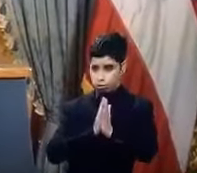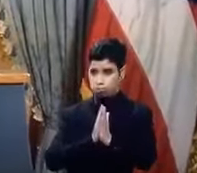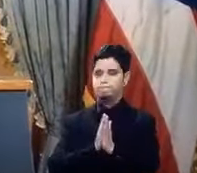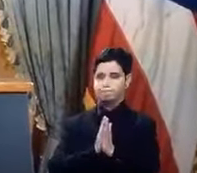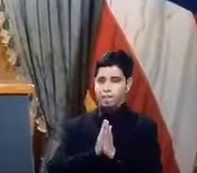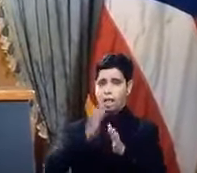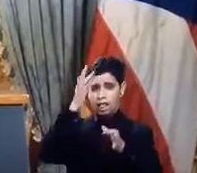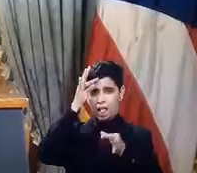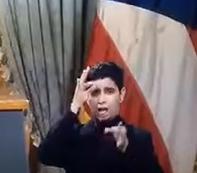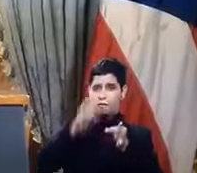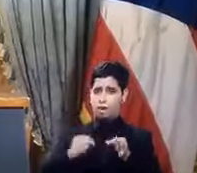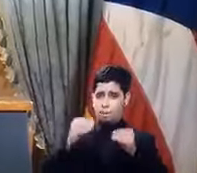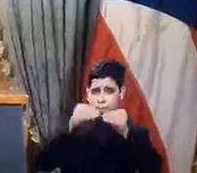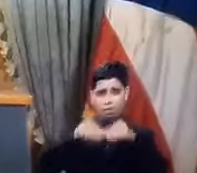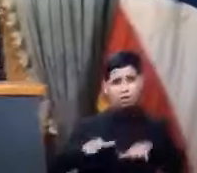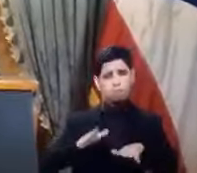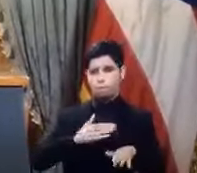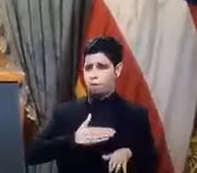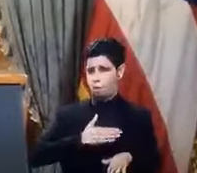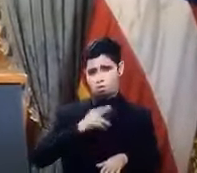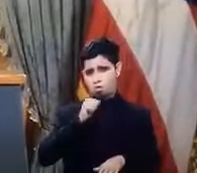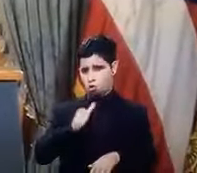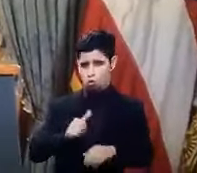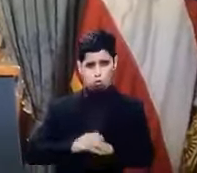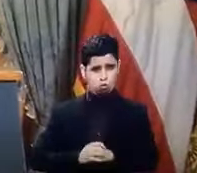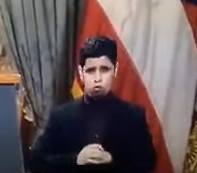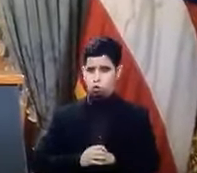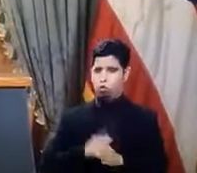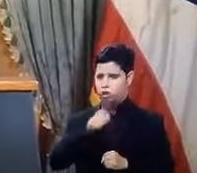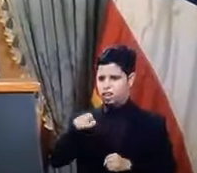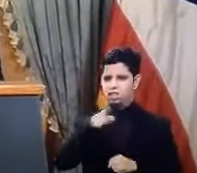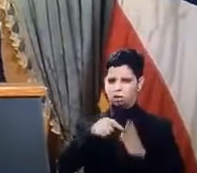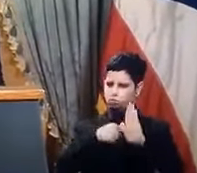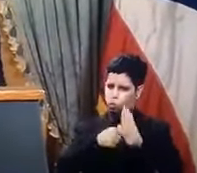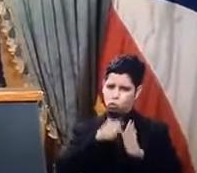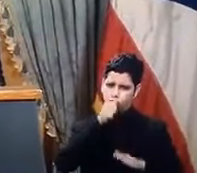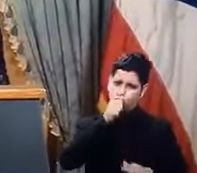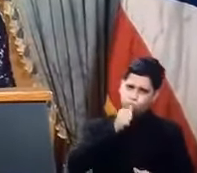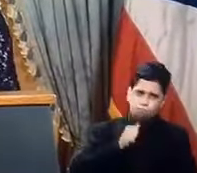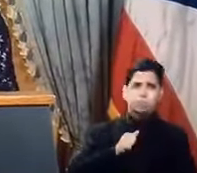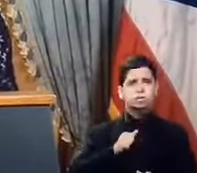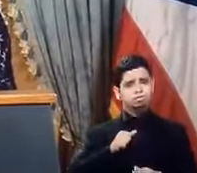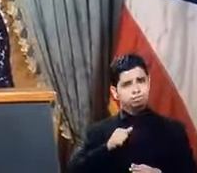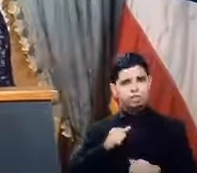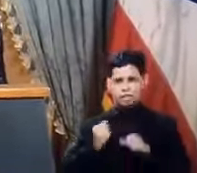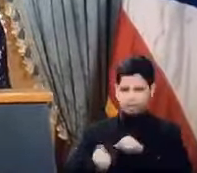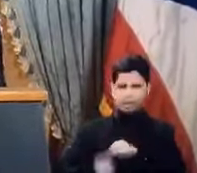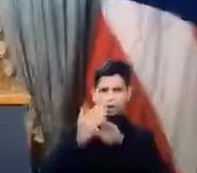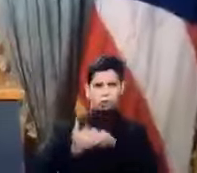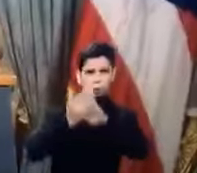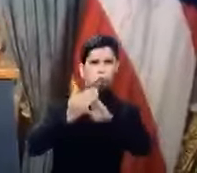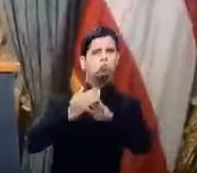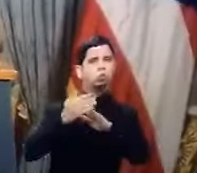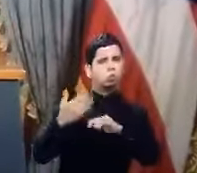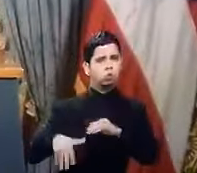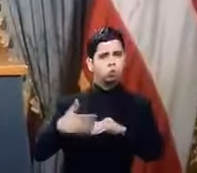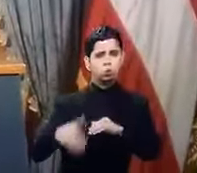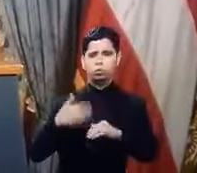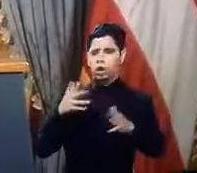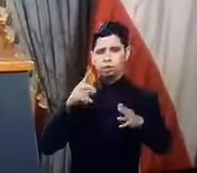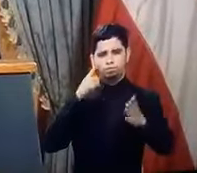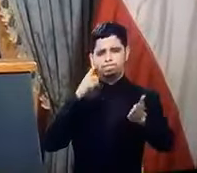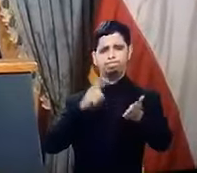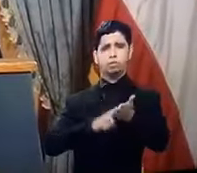en la gente ni en sus capacidades. Ya han demostrado su resiliencia y valor ante grandes desafíos. Estoy